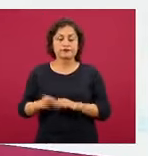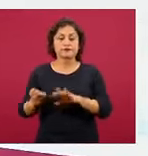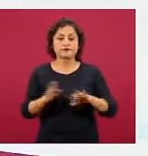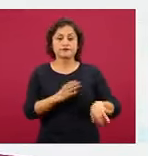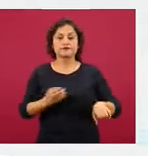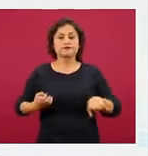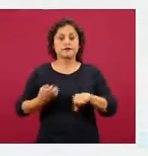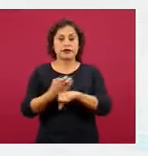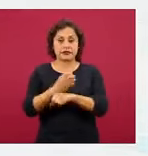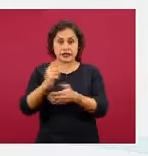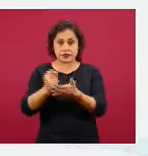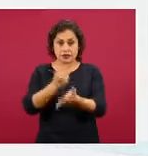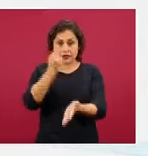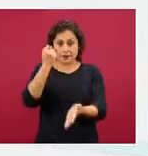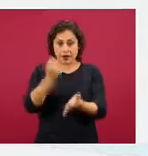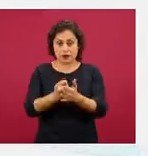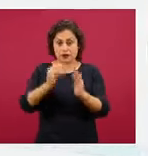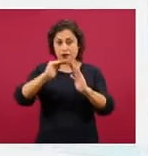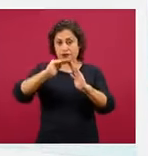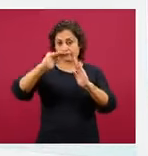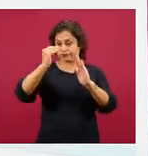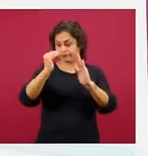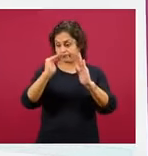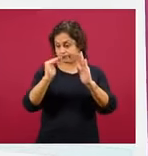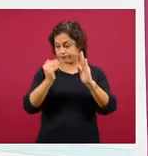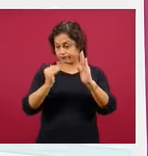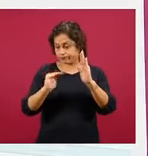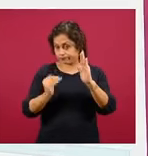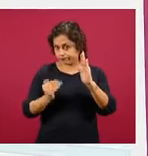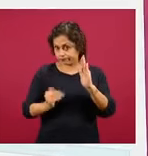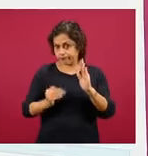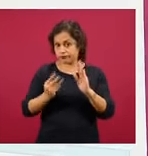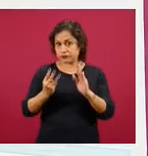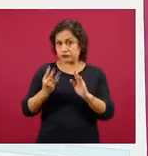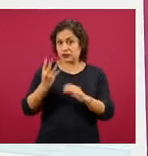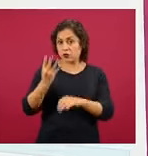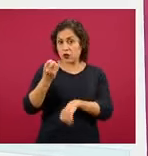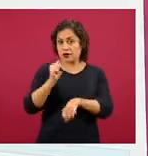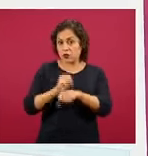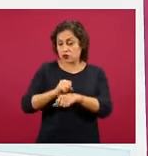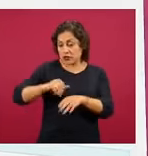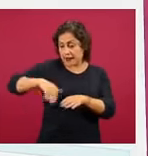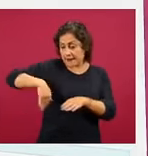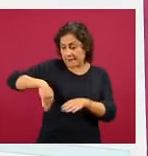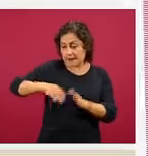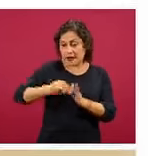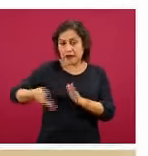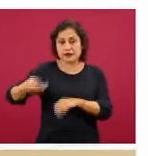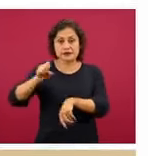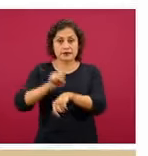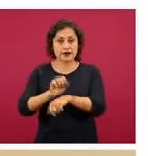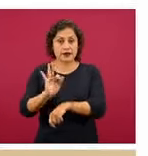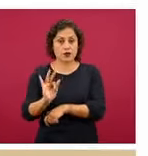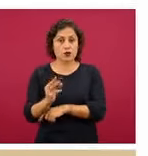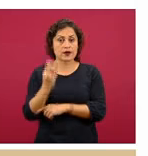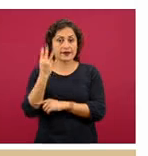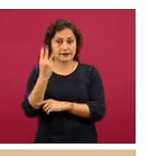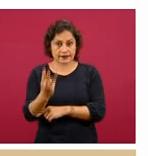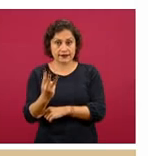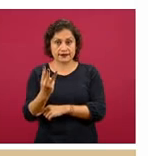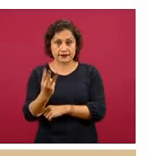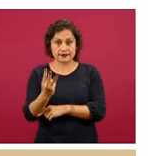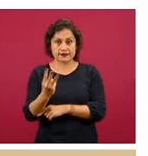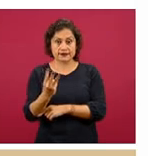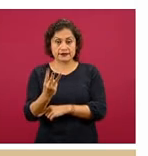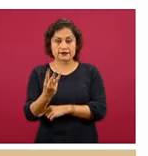descenso importante, y ya desde hace 3-4 semanas, en esta semana en la 43, llegando a sus